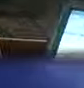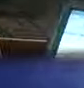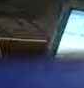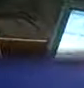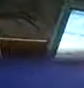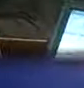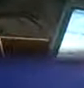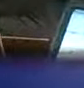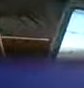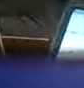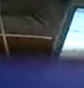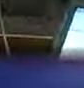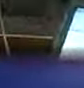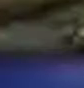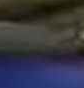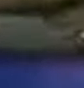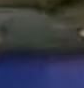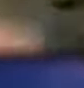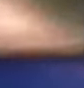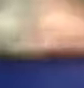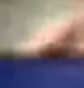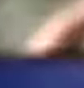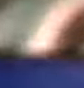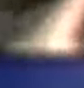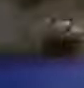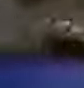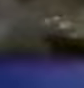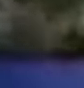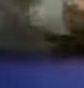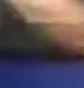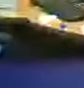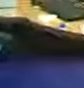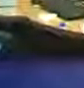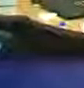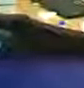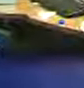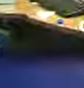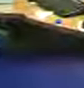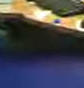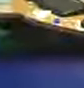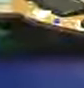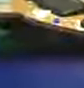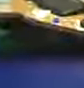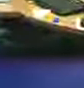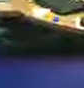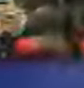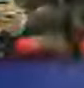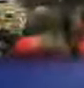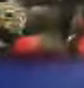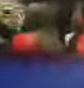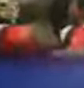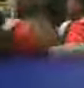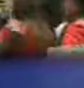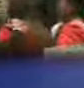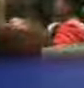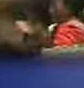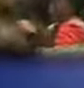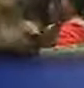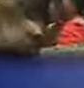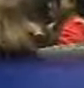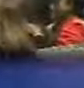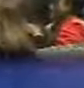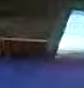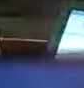Entre abrazos, fotografías y hasta lágrimas, Asamblea Nacional terminó su periodo legislativo 2013-2017. Los